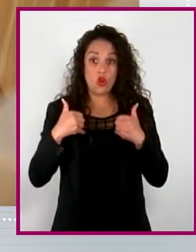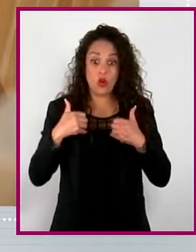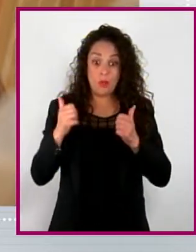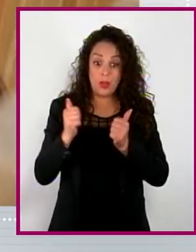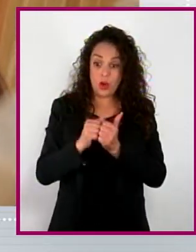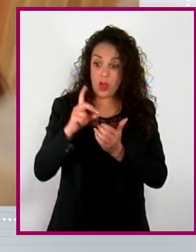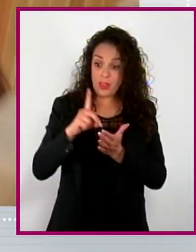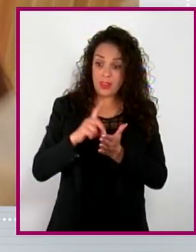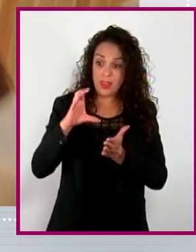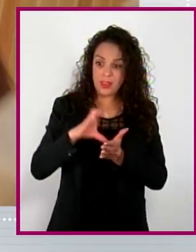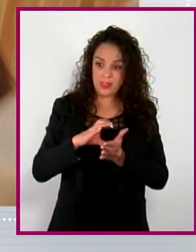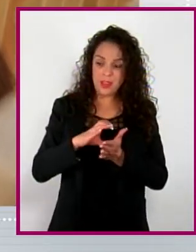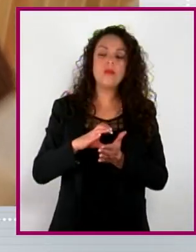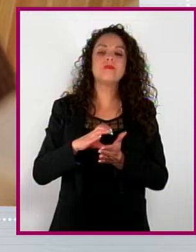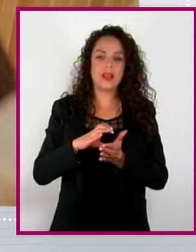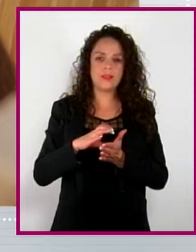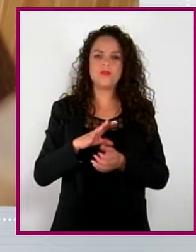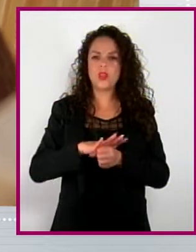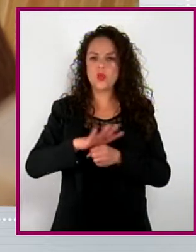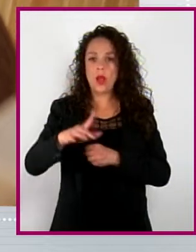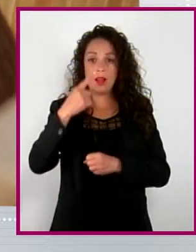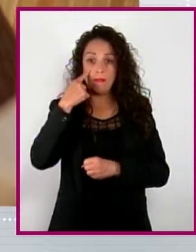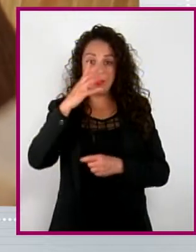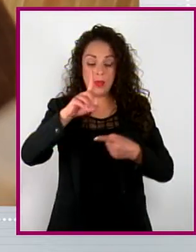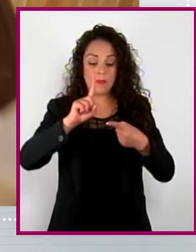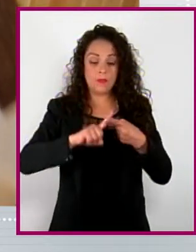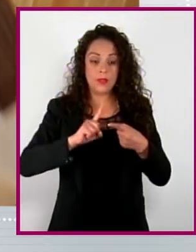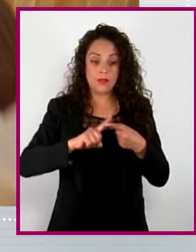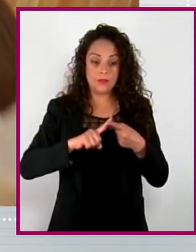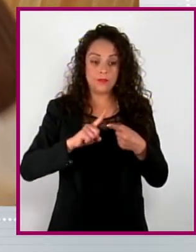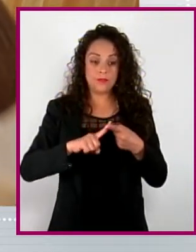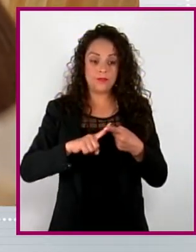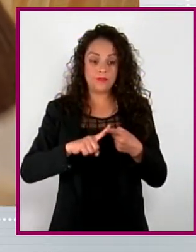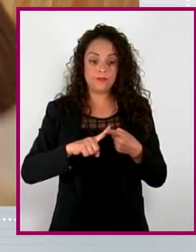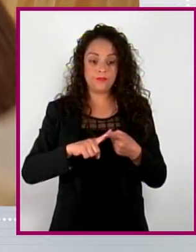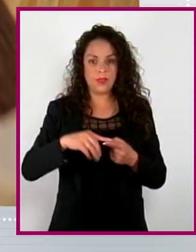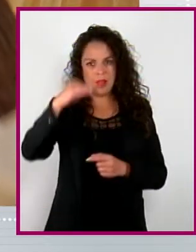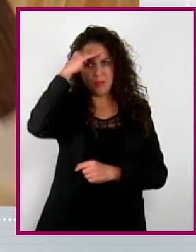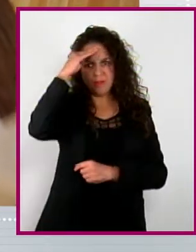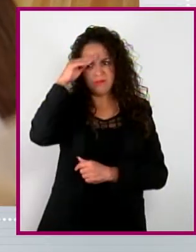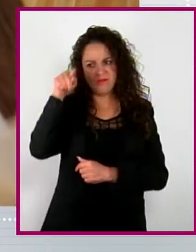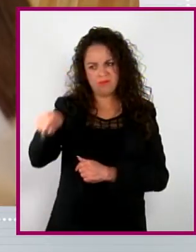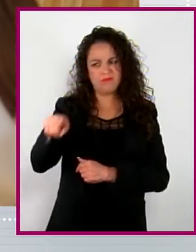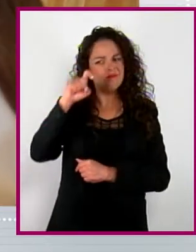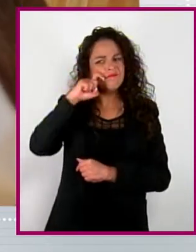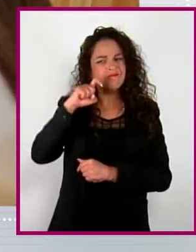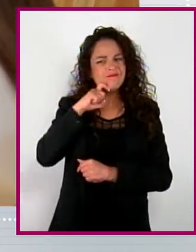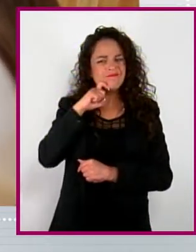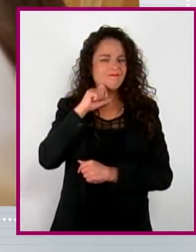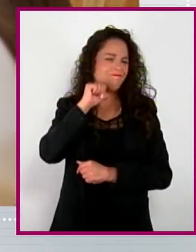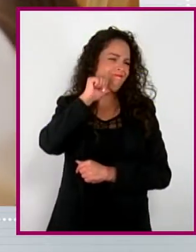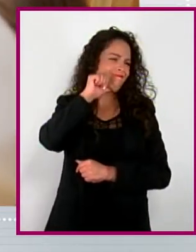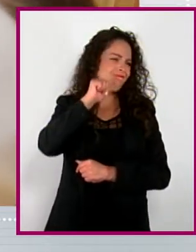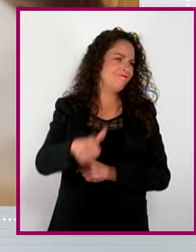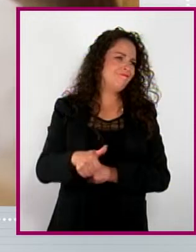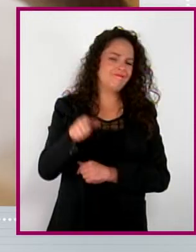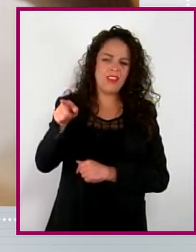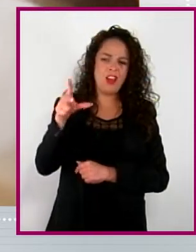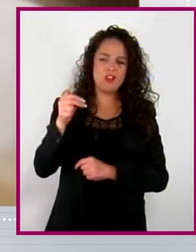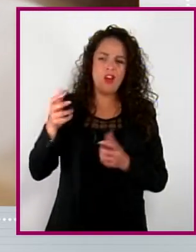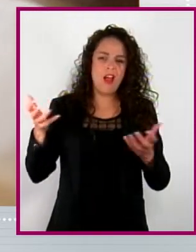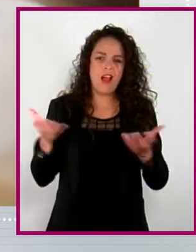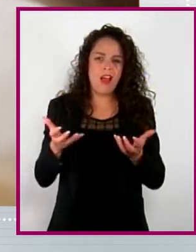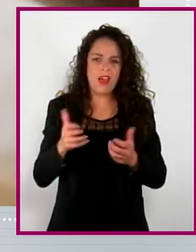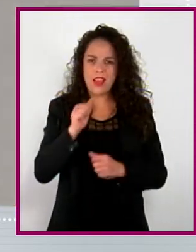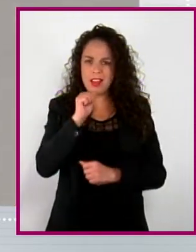encuentra primero el creer que no tienen sexualidad. Esa es una falsa idea.